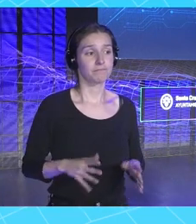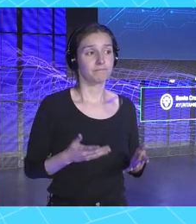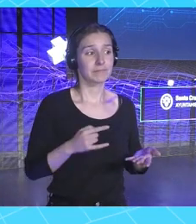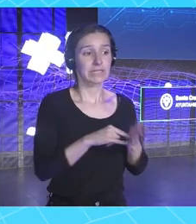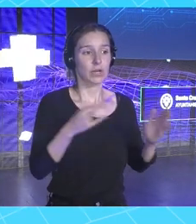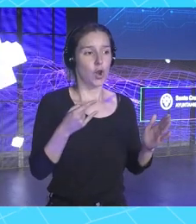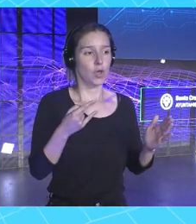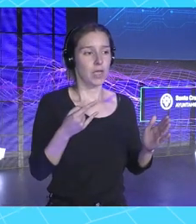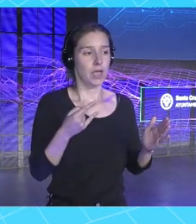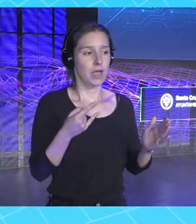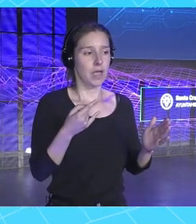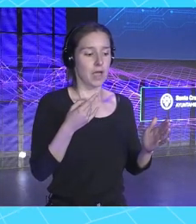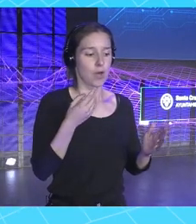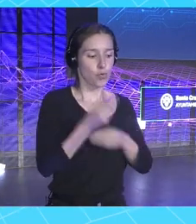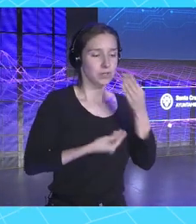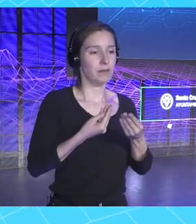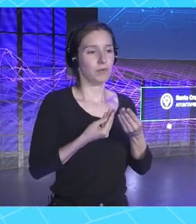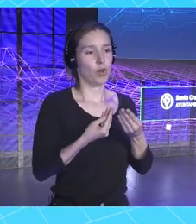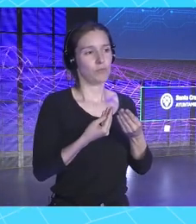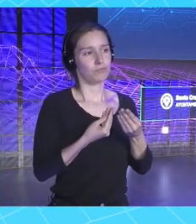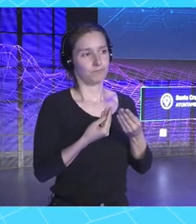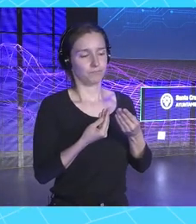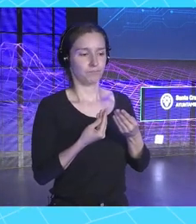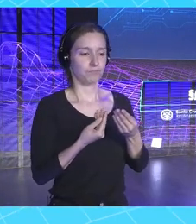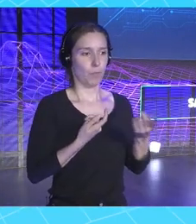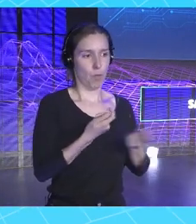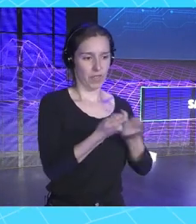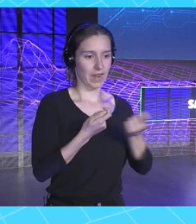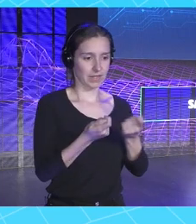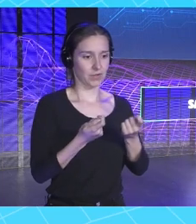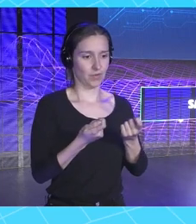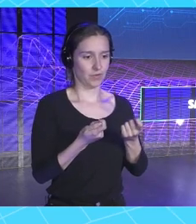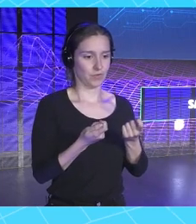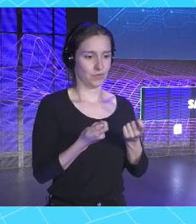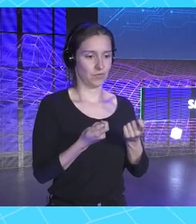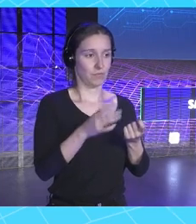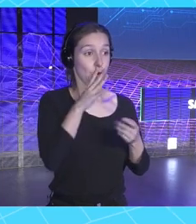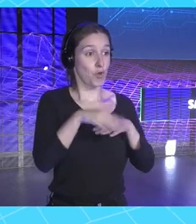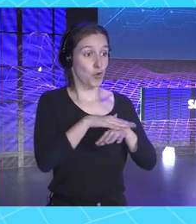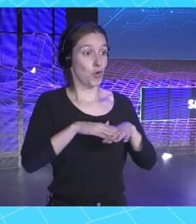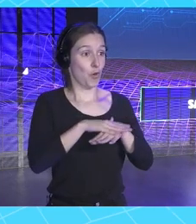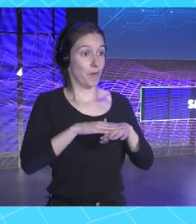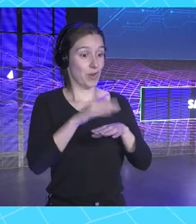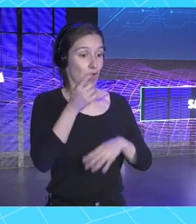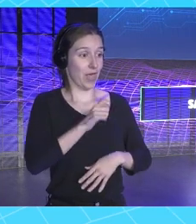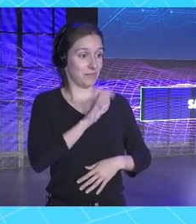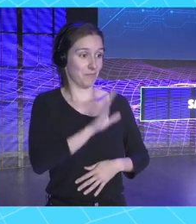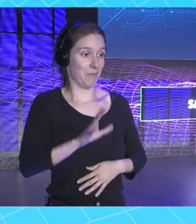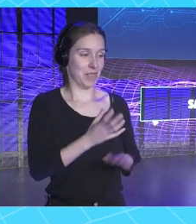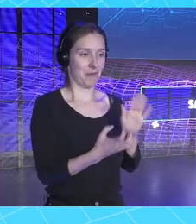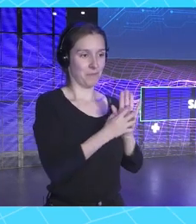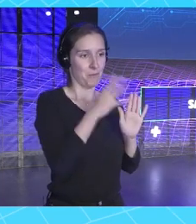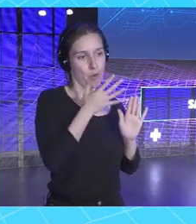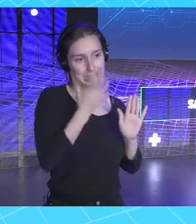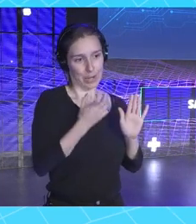consumir la mejor con moderación lo de gobierno de España lo he puesto porque parecía más serio consume tecnología con moderación pero